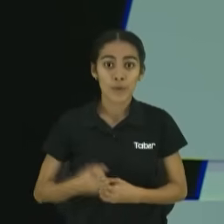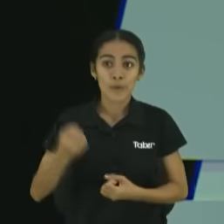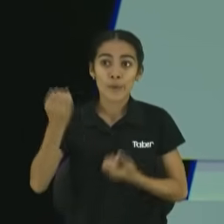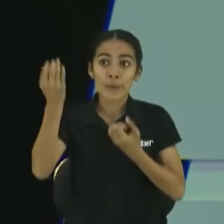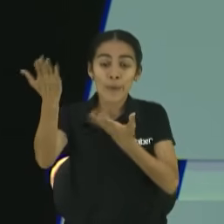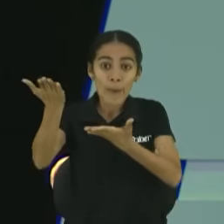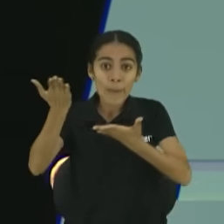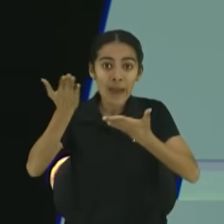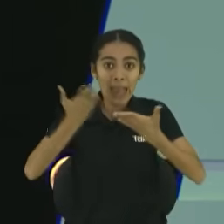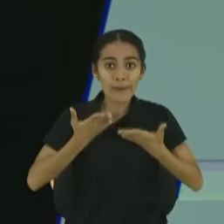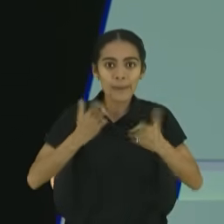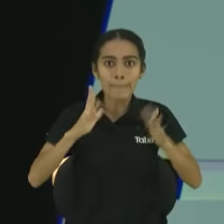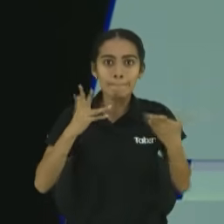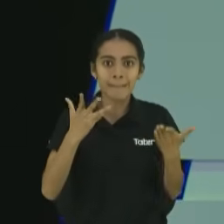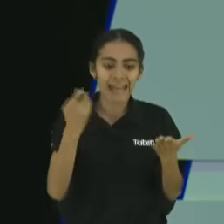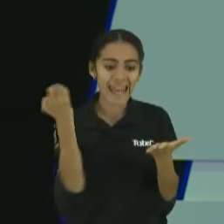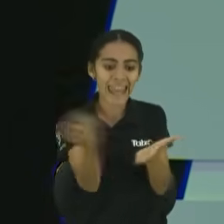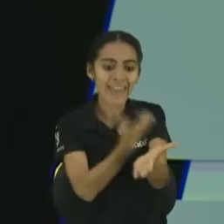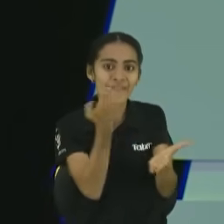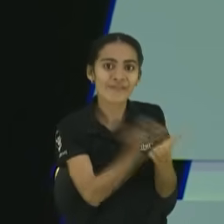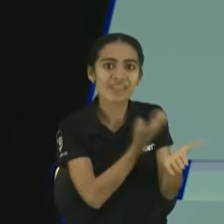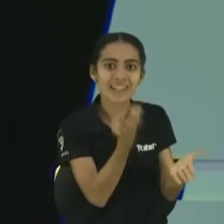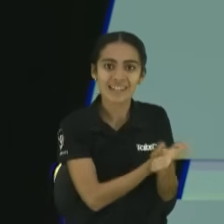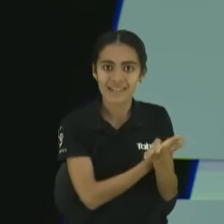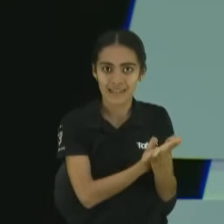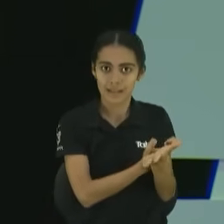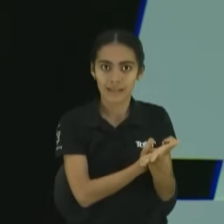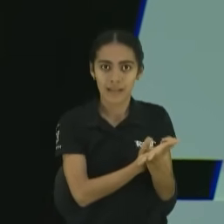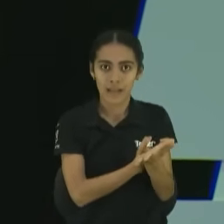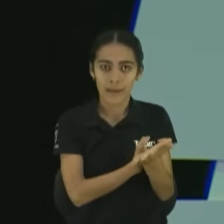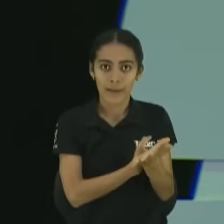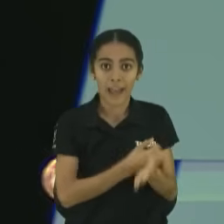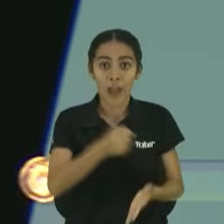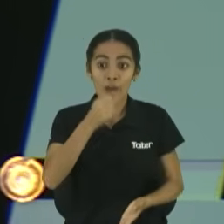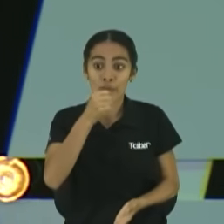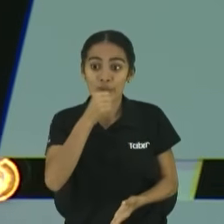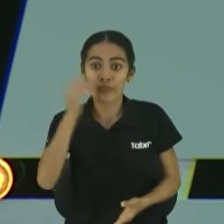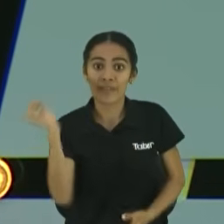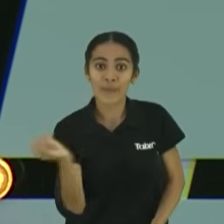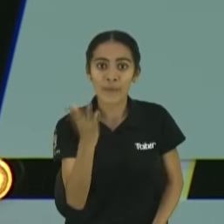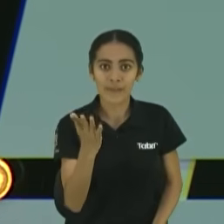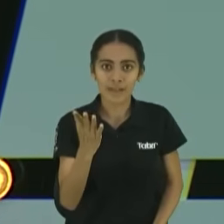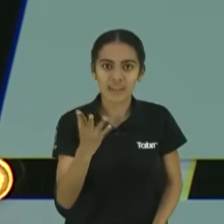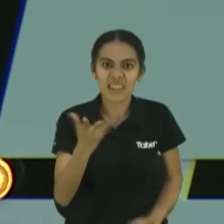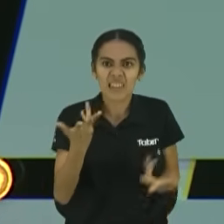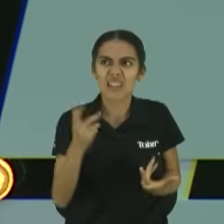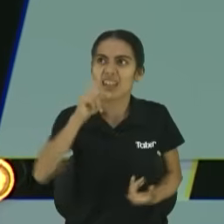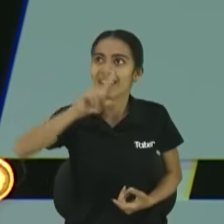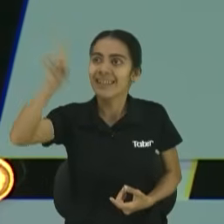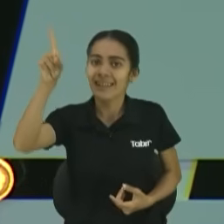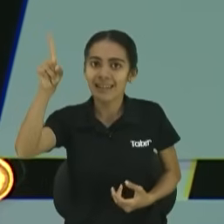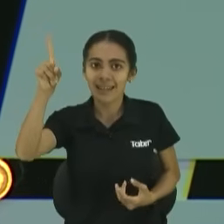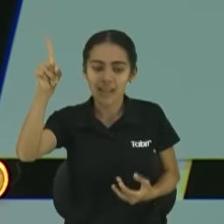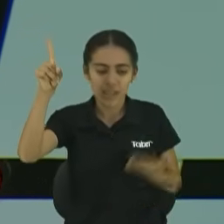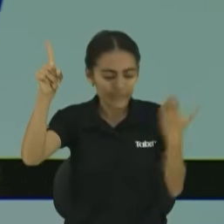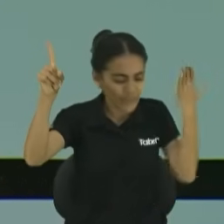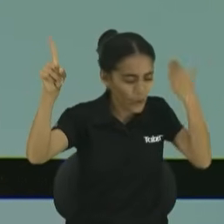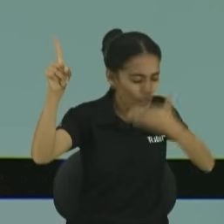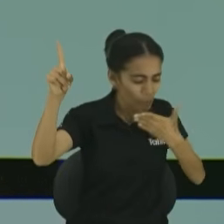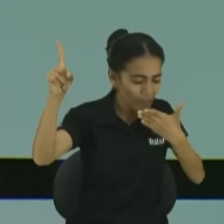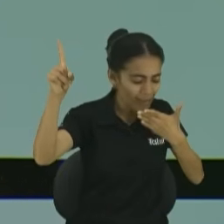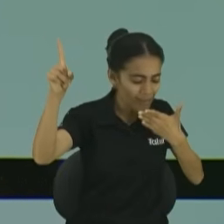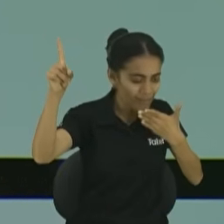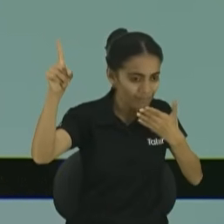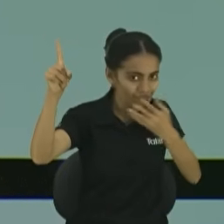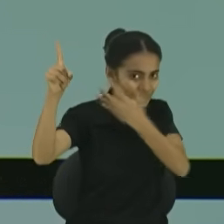nuevas de las virtudes de aquel que nos sacó de las tinieblas a la luz. Yo no puedo evangelizar, pastor, ni yo